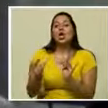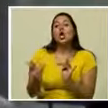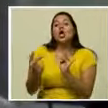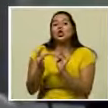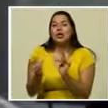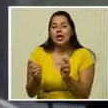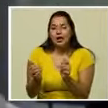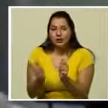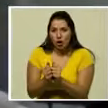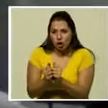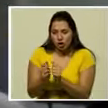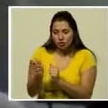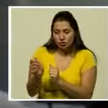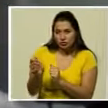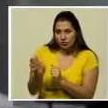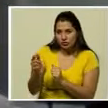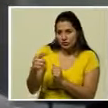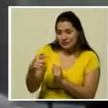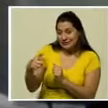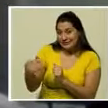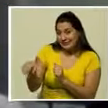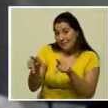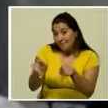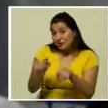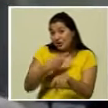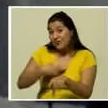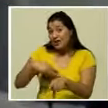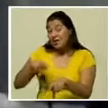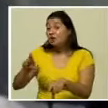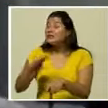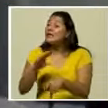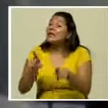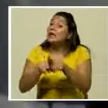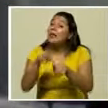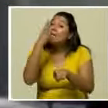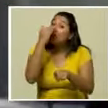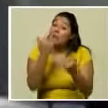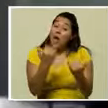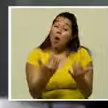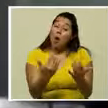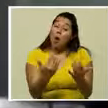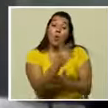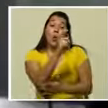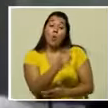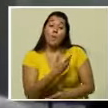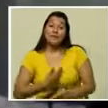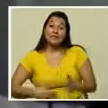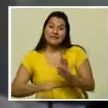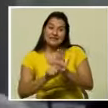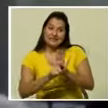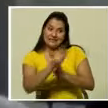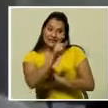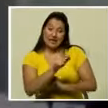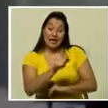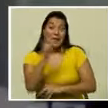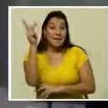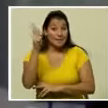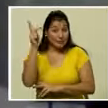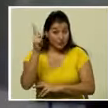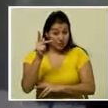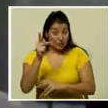que asume el poder en el directorio legislativo, que es justamente don Eduardo Cruzan y Carlos Avendaño,